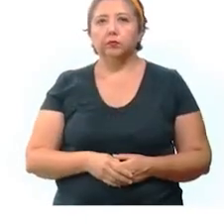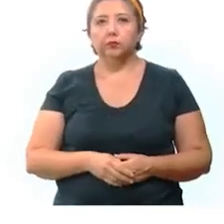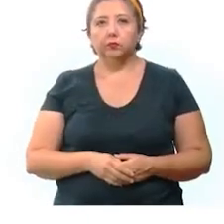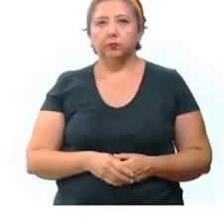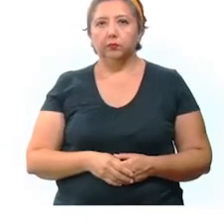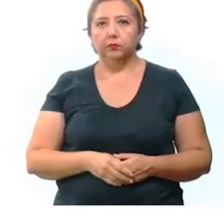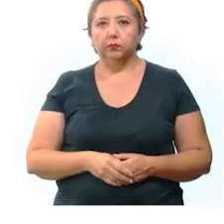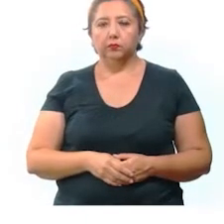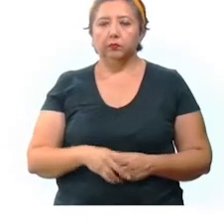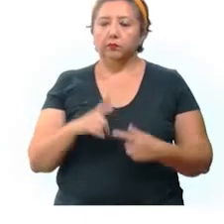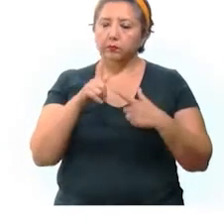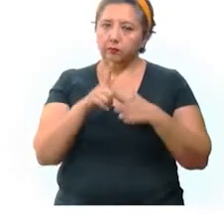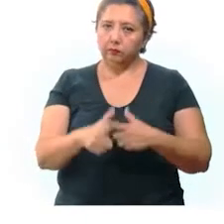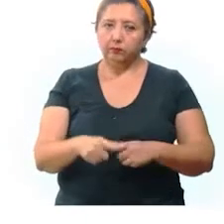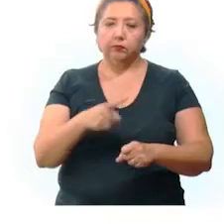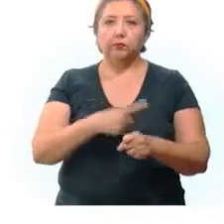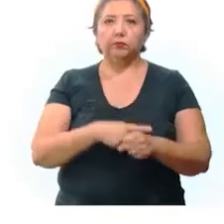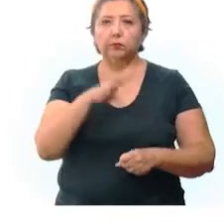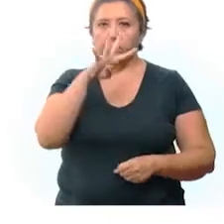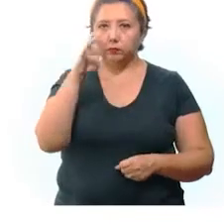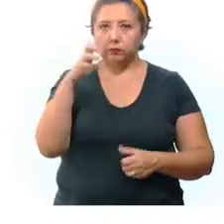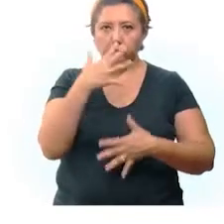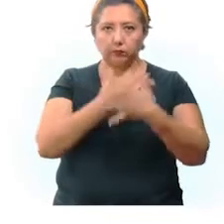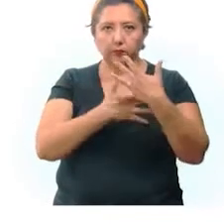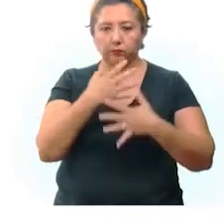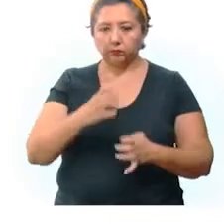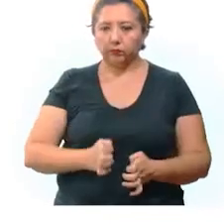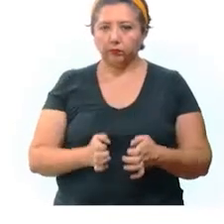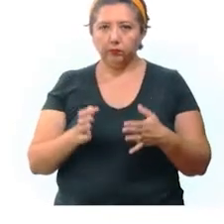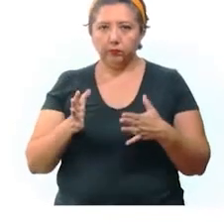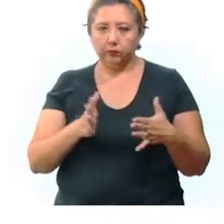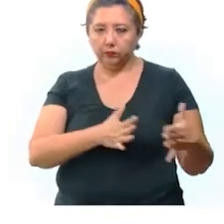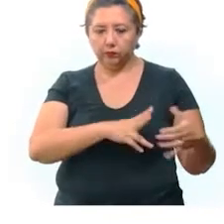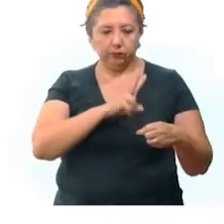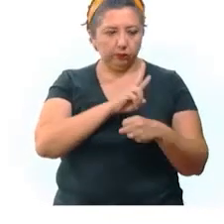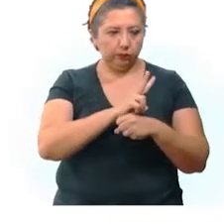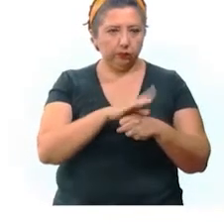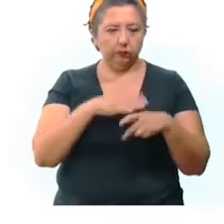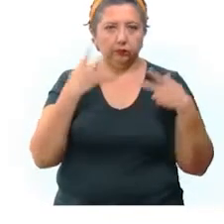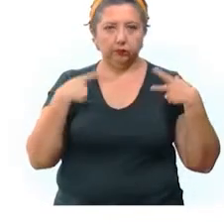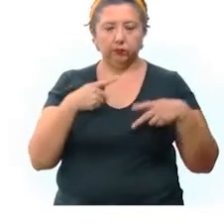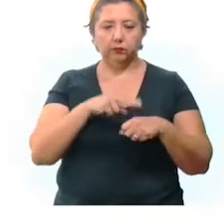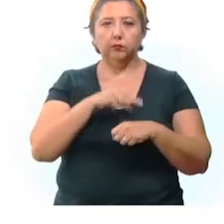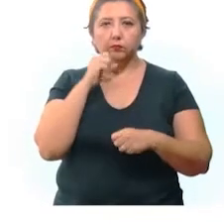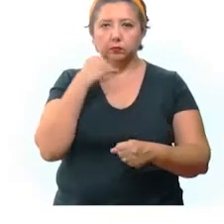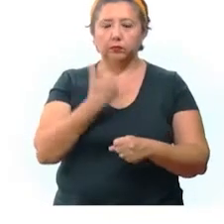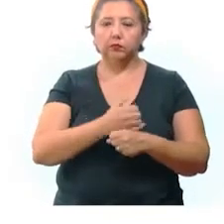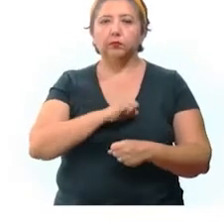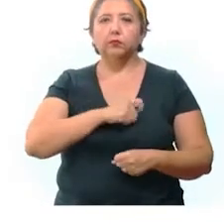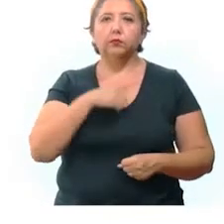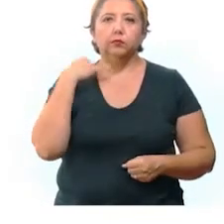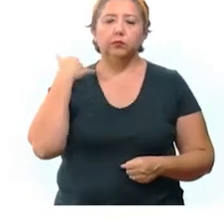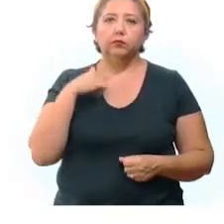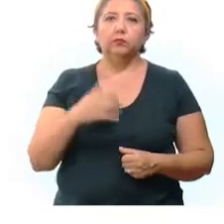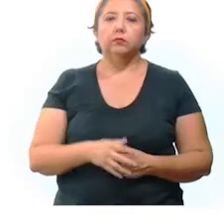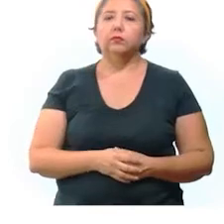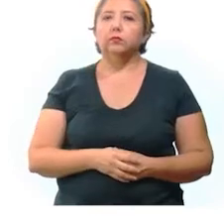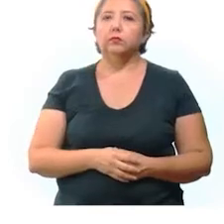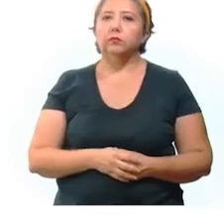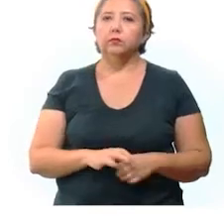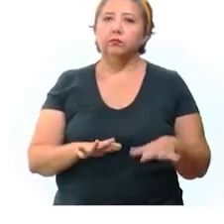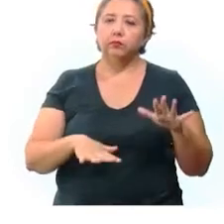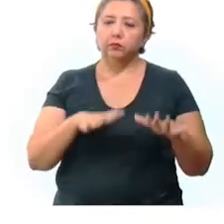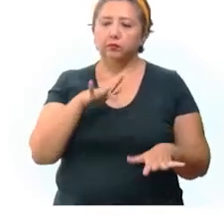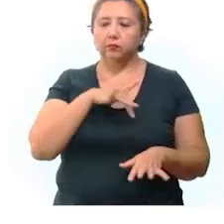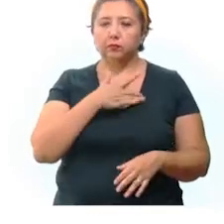coronavirus. De los casos activos, 415 están estables, aislados y monitoreados por personal médico de la Secretaría de Salud de